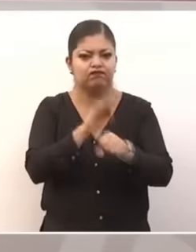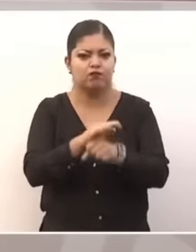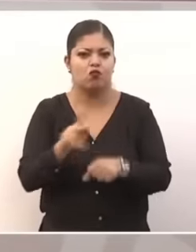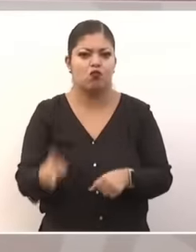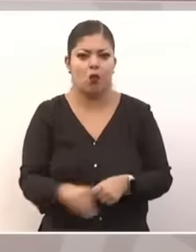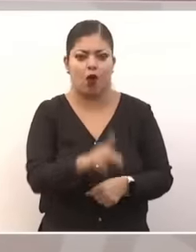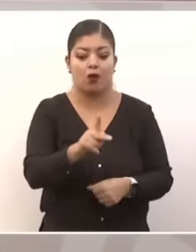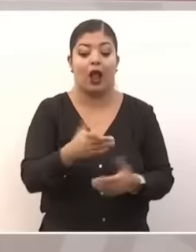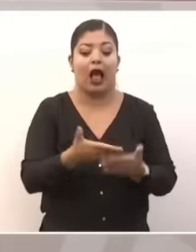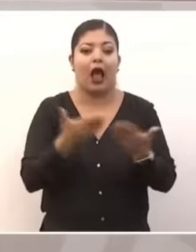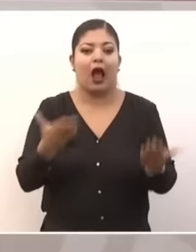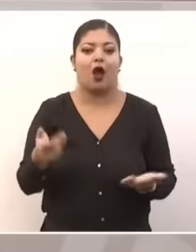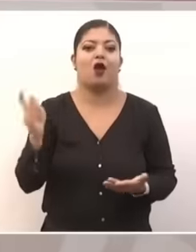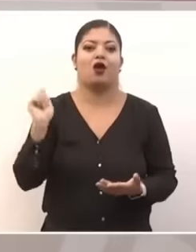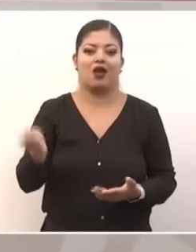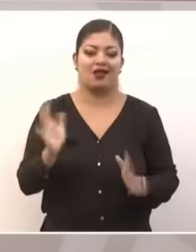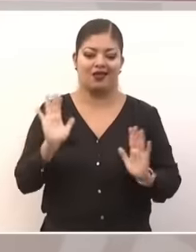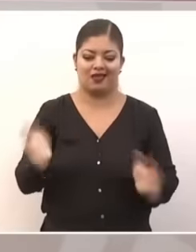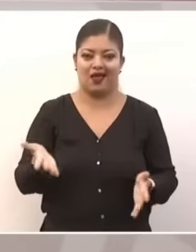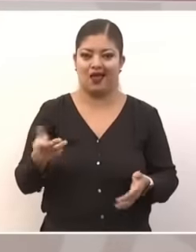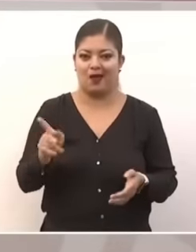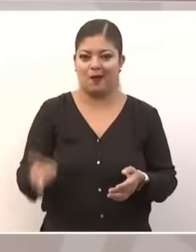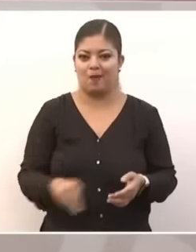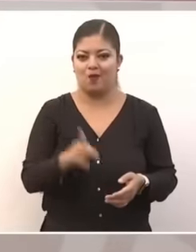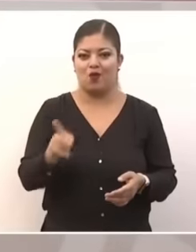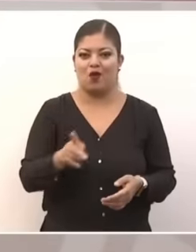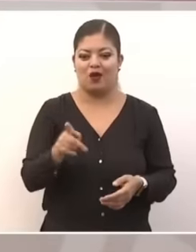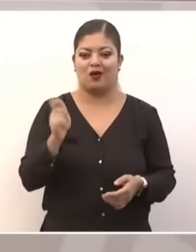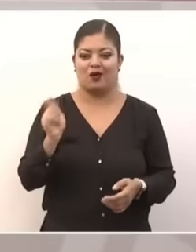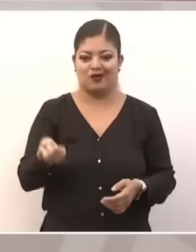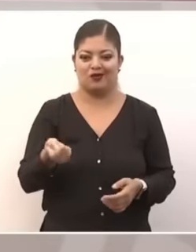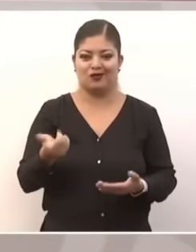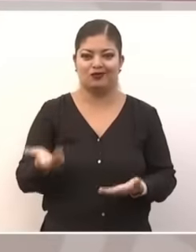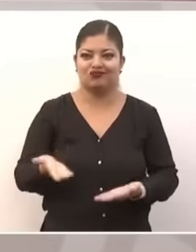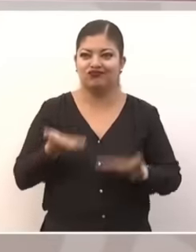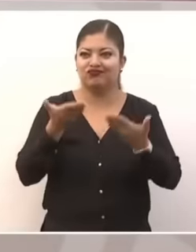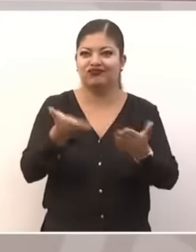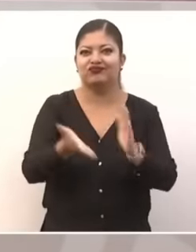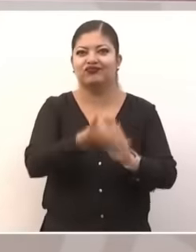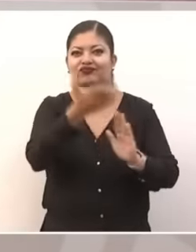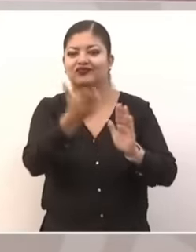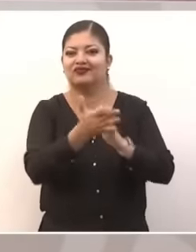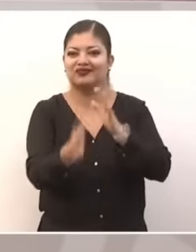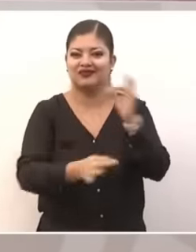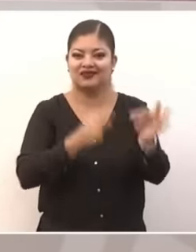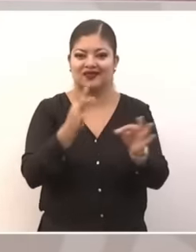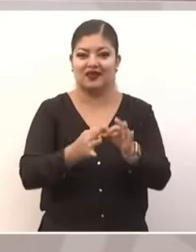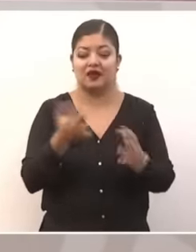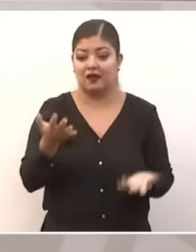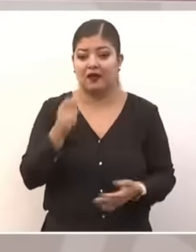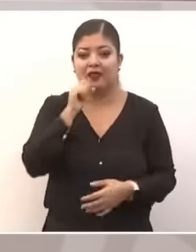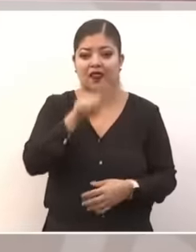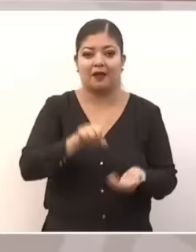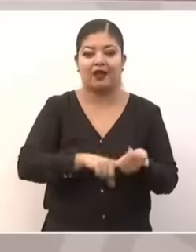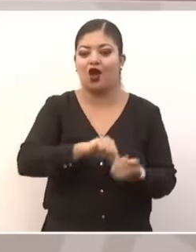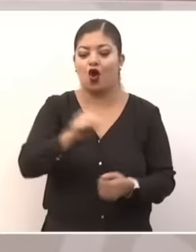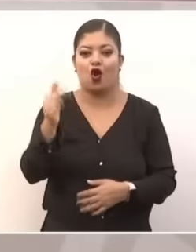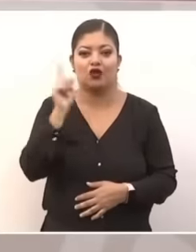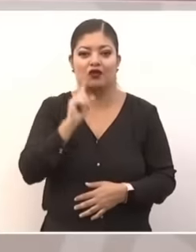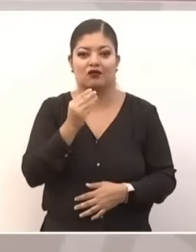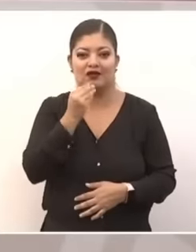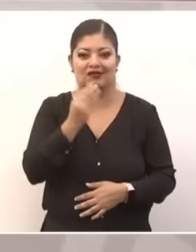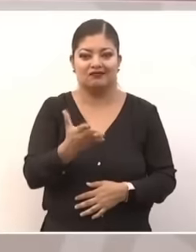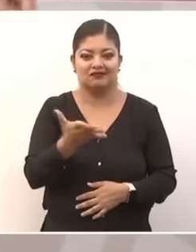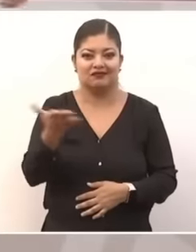hoy recupera y entrega a los pueblos esta gran obra. Aquí también está otra mujer